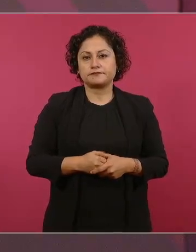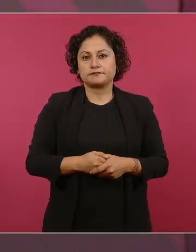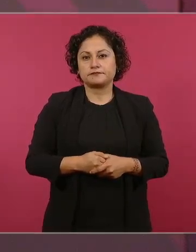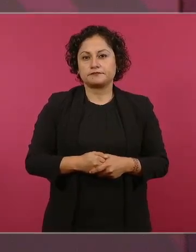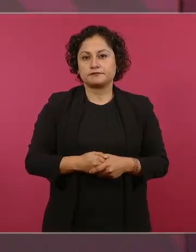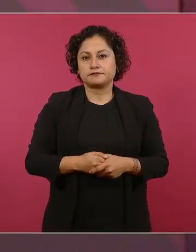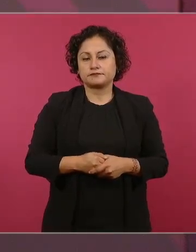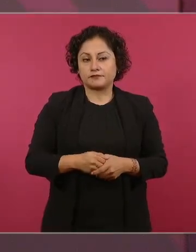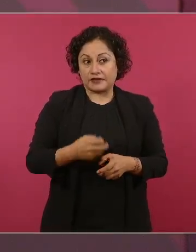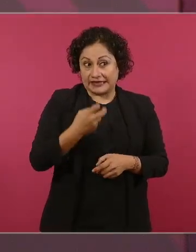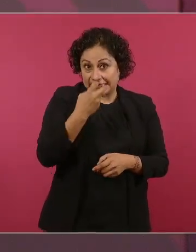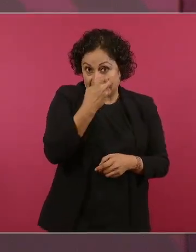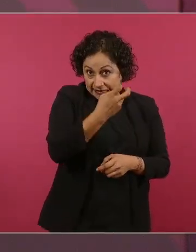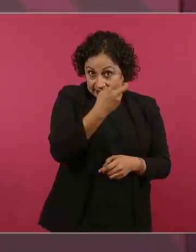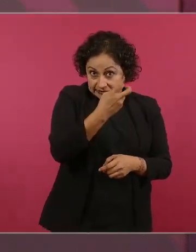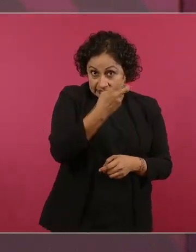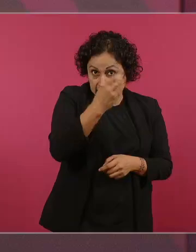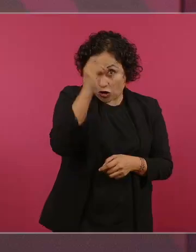fallos